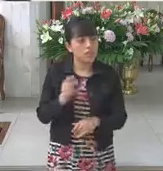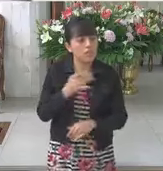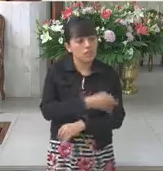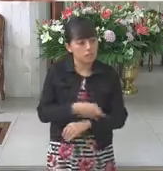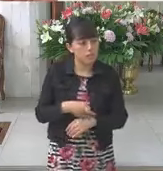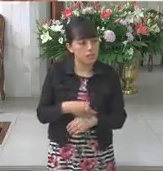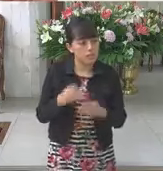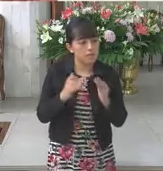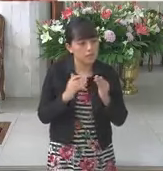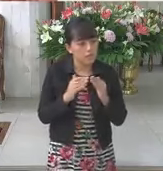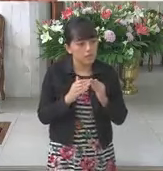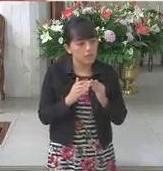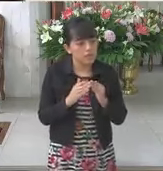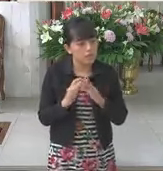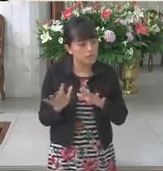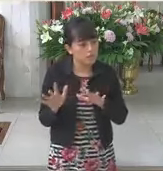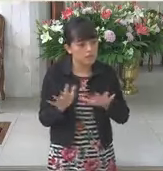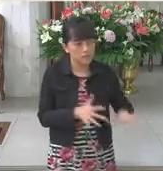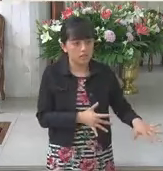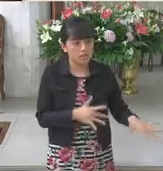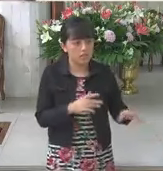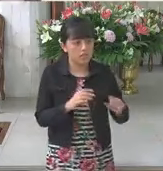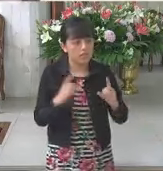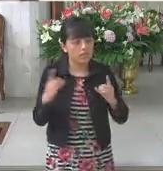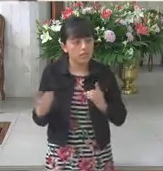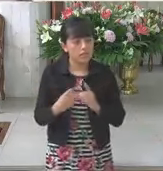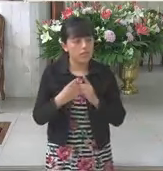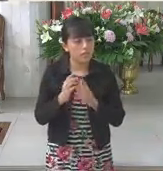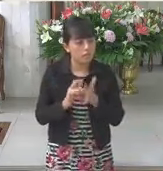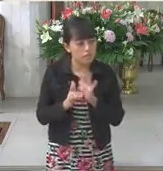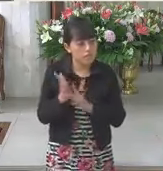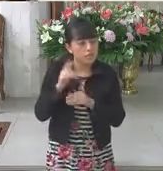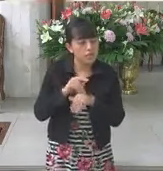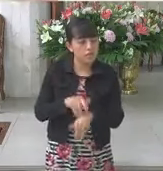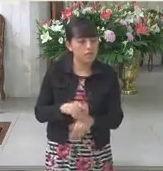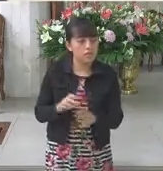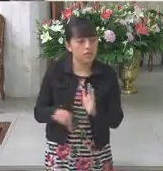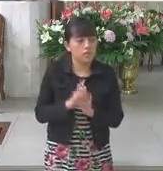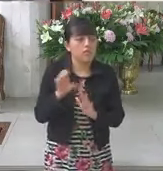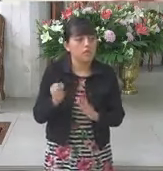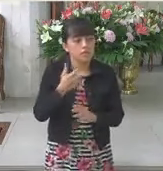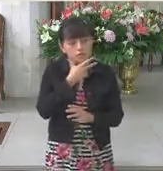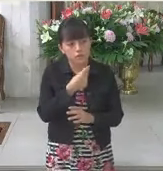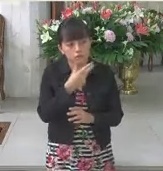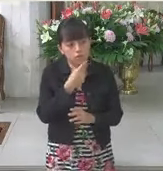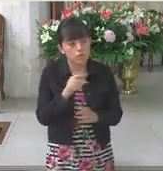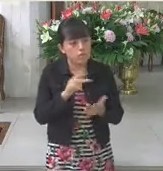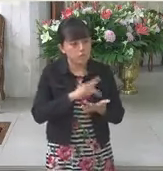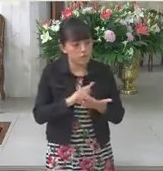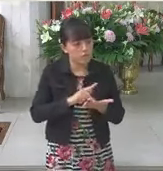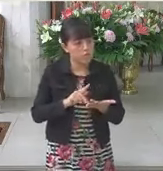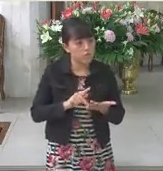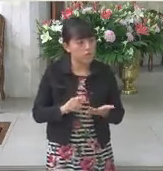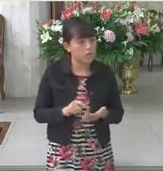Pablo en cuanto a la ley fariseo circuncidado conforme a la ley también a